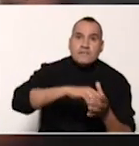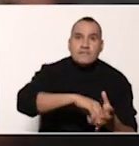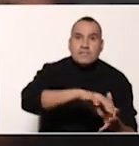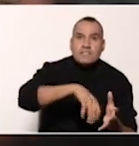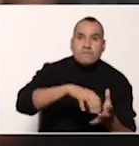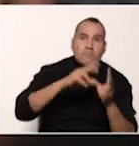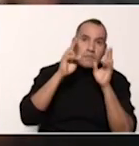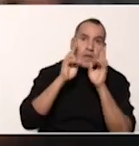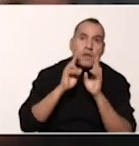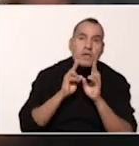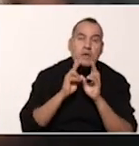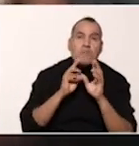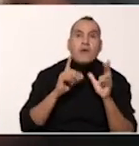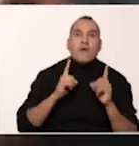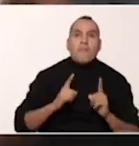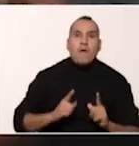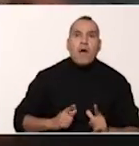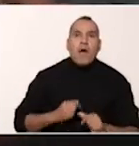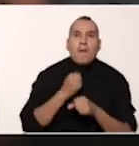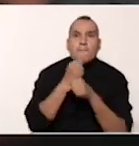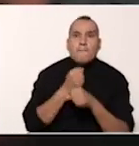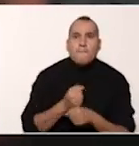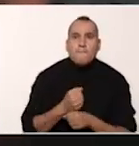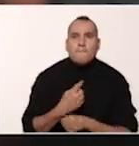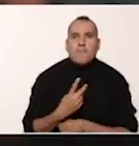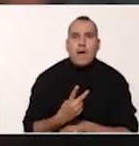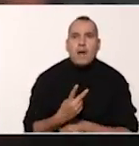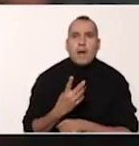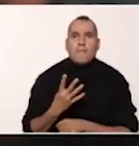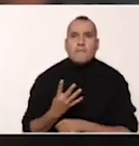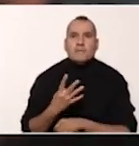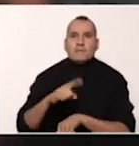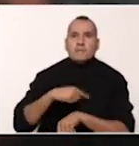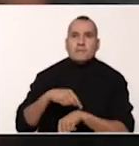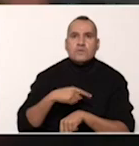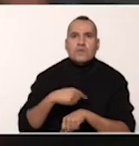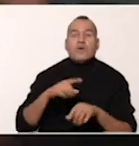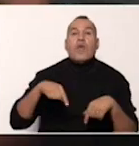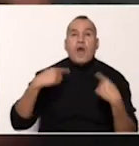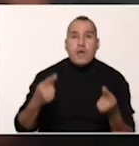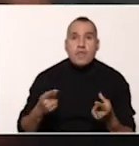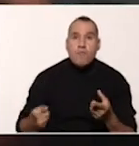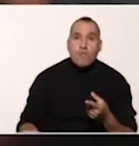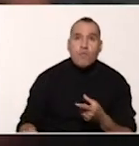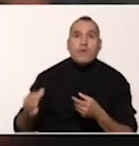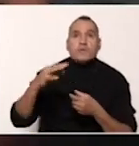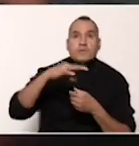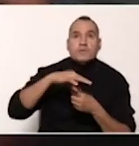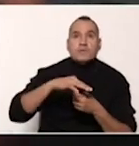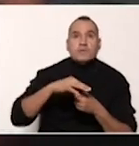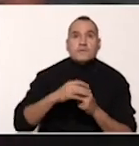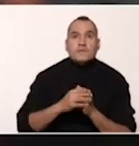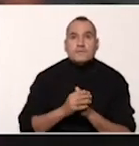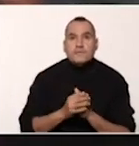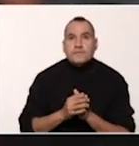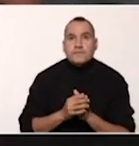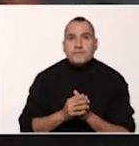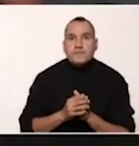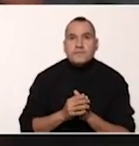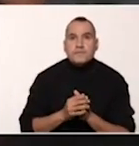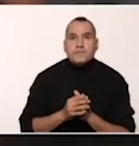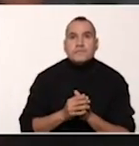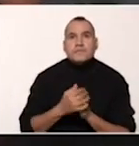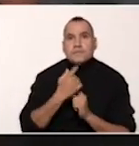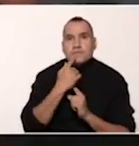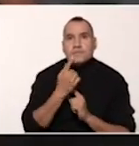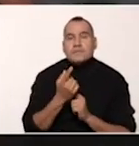deja reposar por 24 horas. Transcurrido este tiempo ya está listo para ser sembrado. Es importante señalar que el sustrato debe estar bien